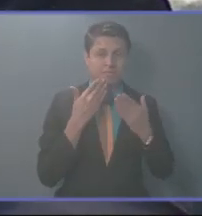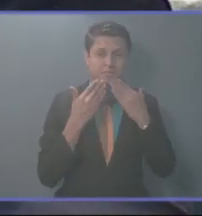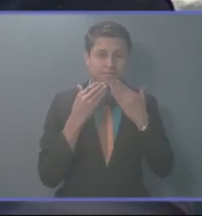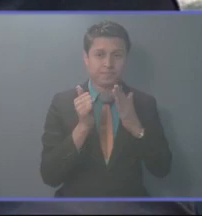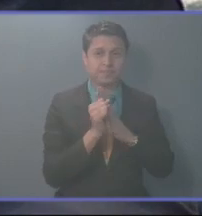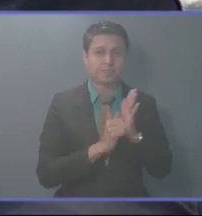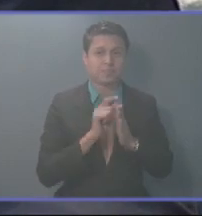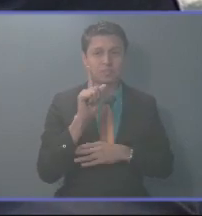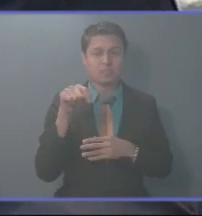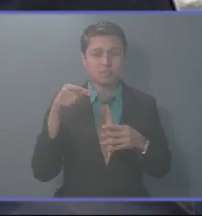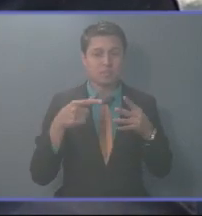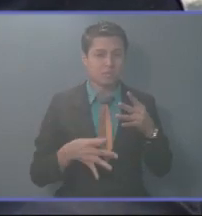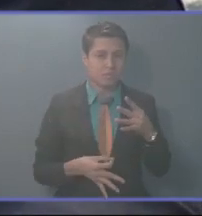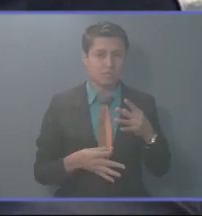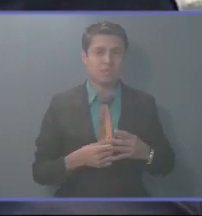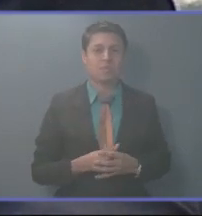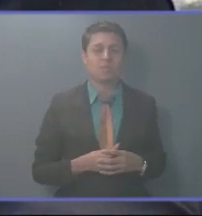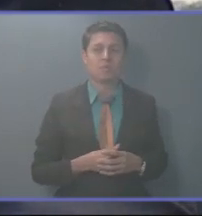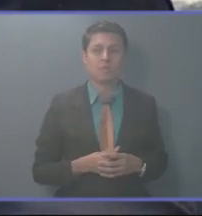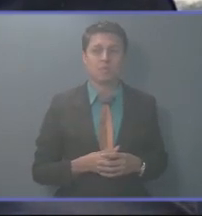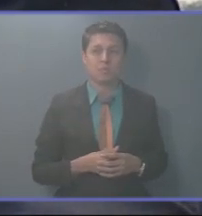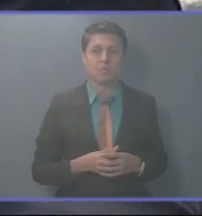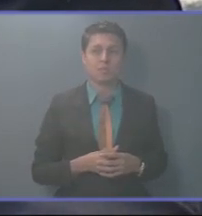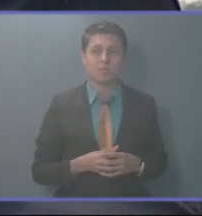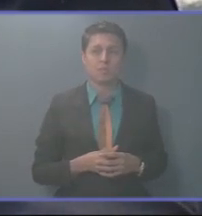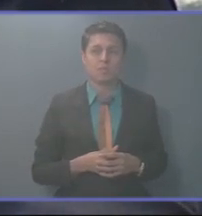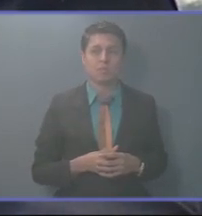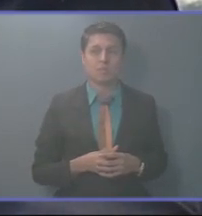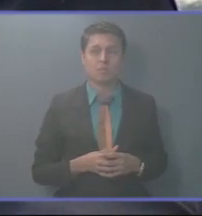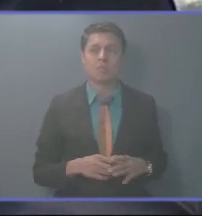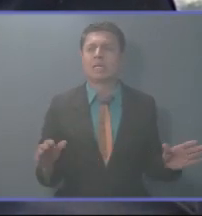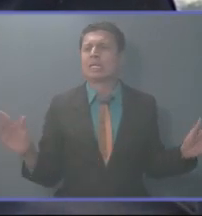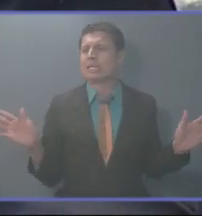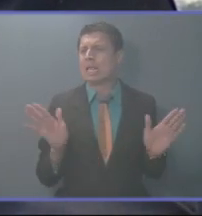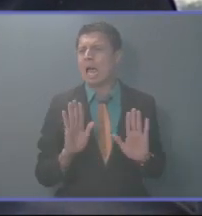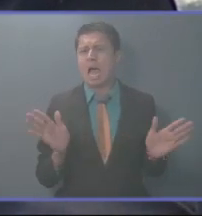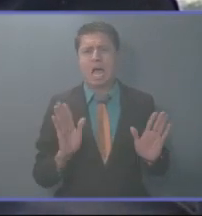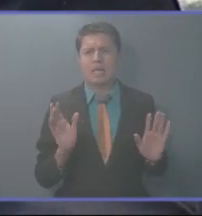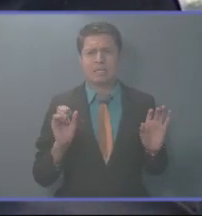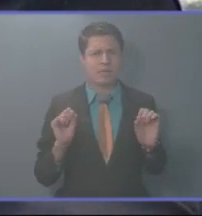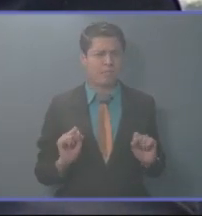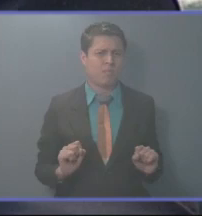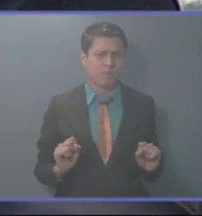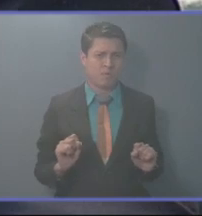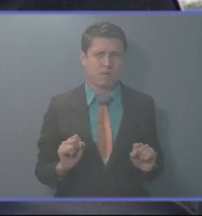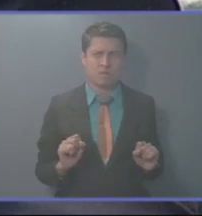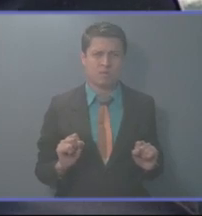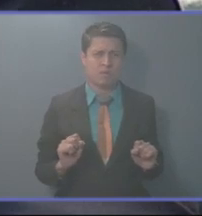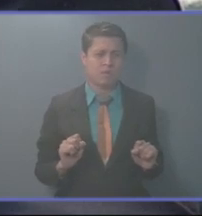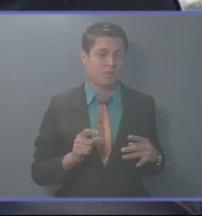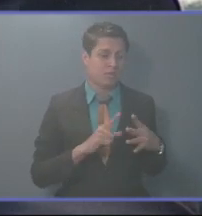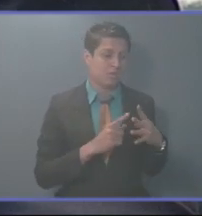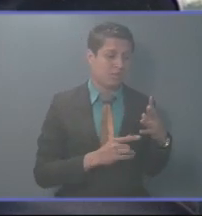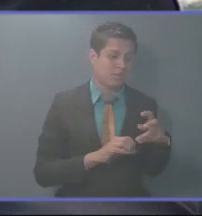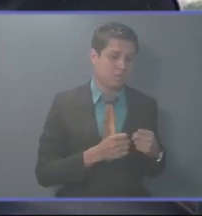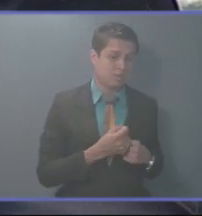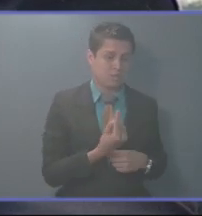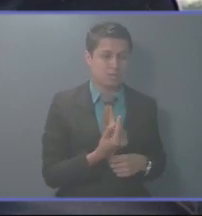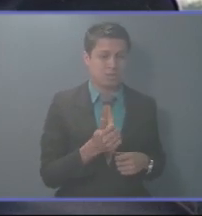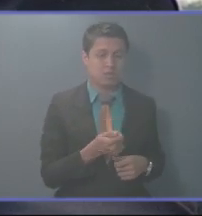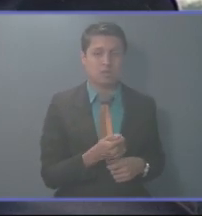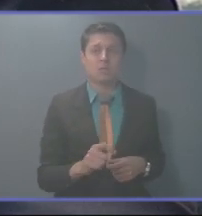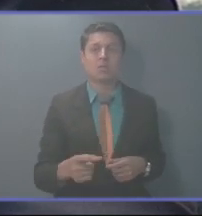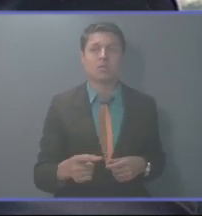ley. F. Principio de legalidad. Nadie podrá ser sancionado por una sanción u omisión que los